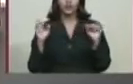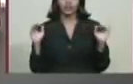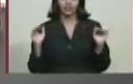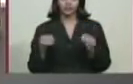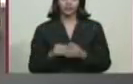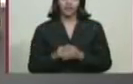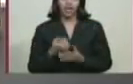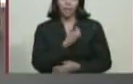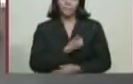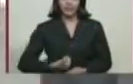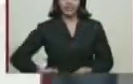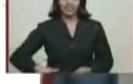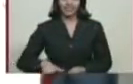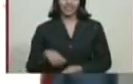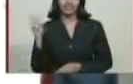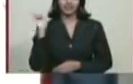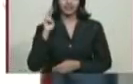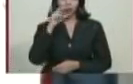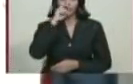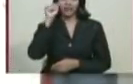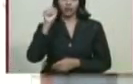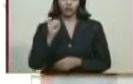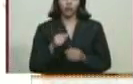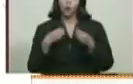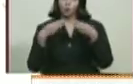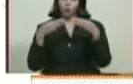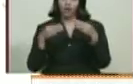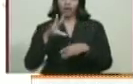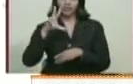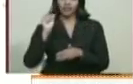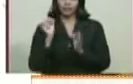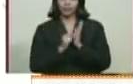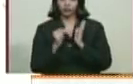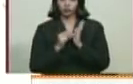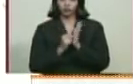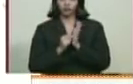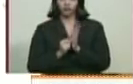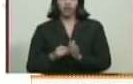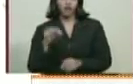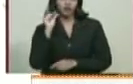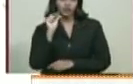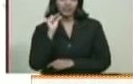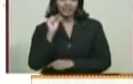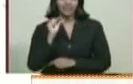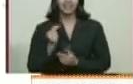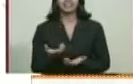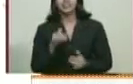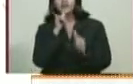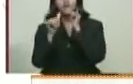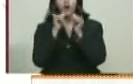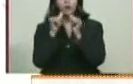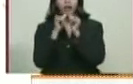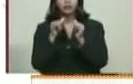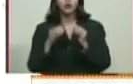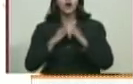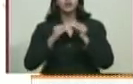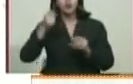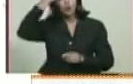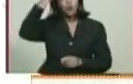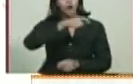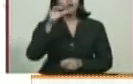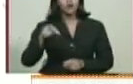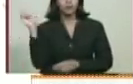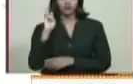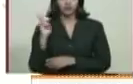presidente de la República, Nicolás Maduro, publicara hace unos 30 minutos. En breves instantes estaré informando a todo el pueblo de Venezuela nuevos